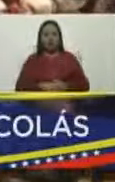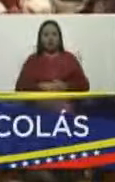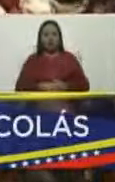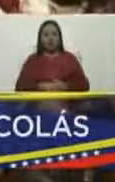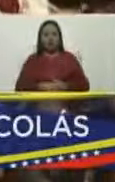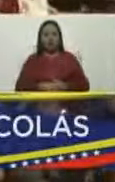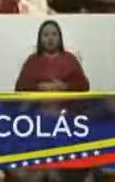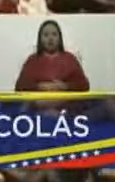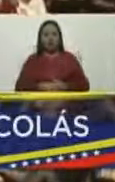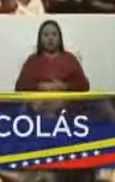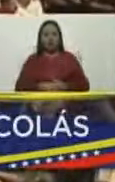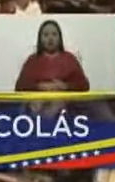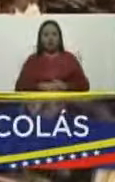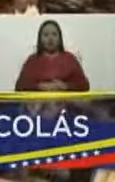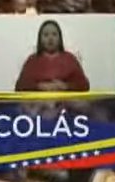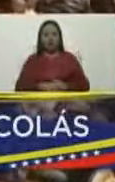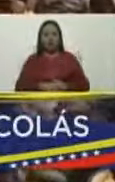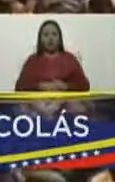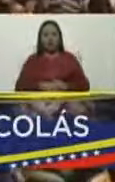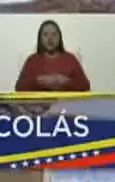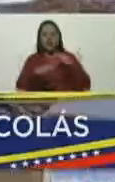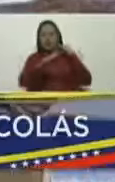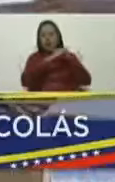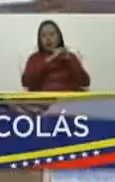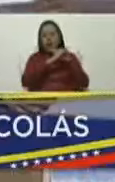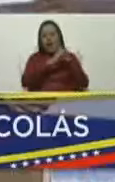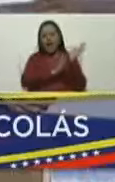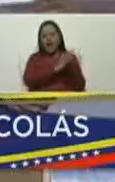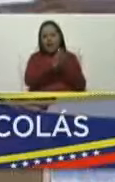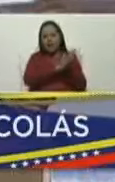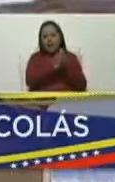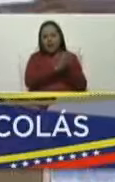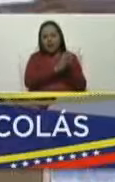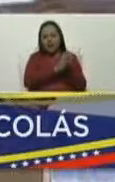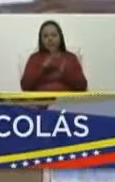Igual que con Emprendeve del Banco de Venezuela.